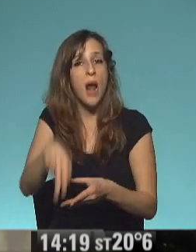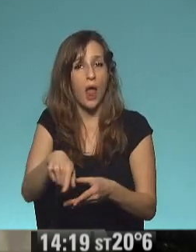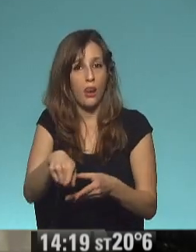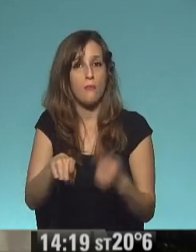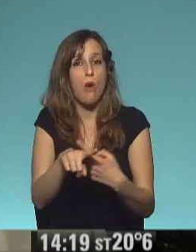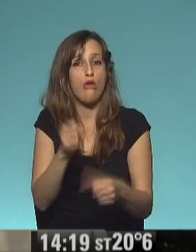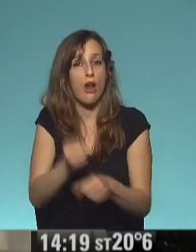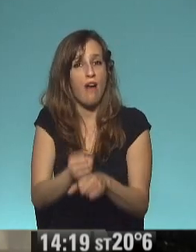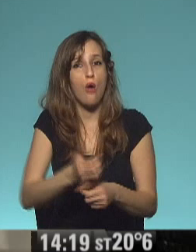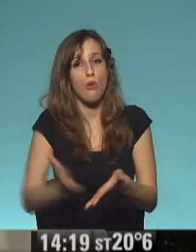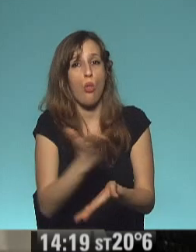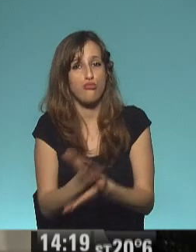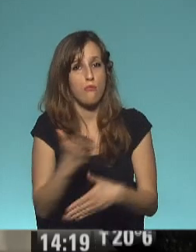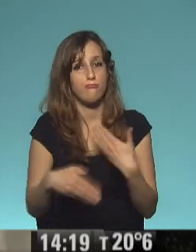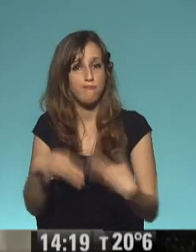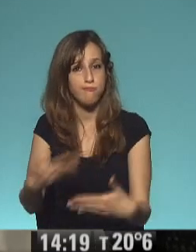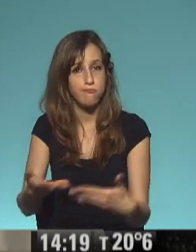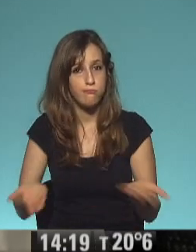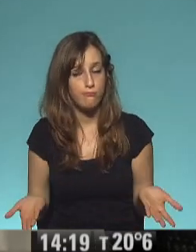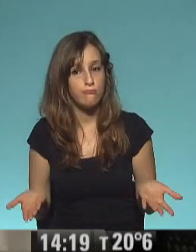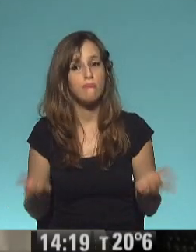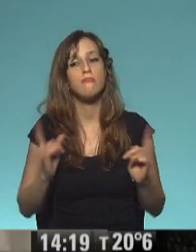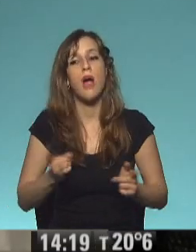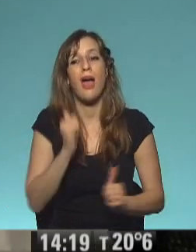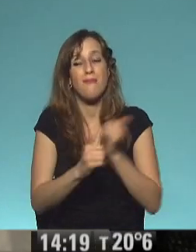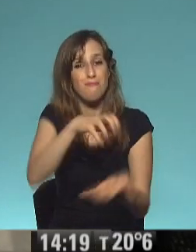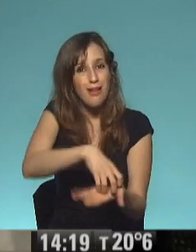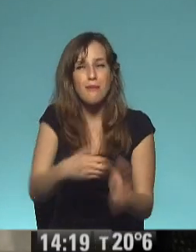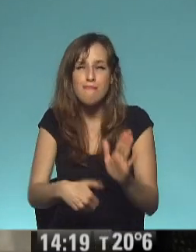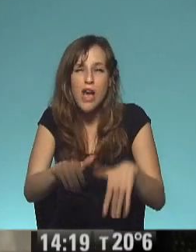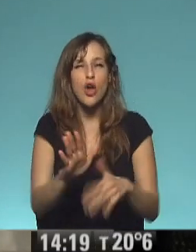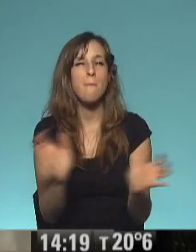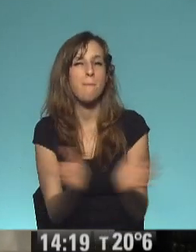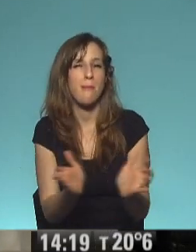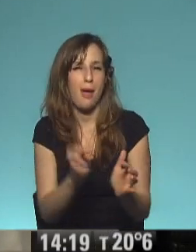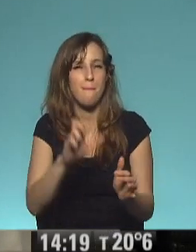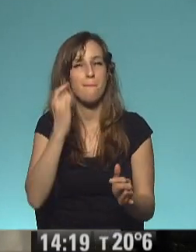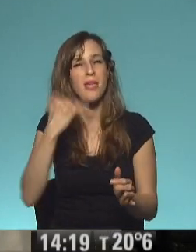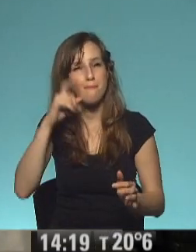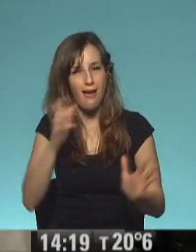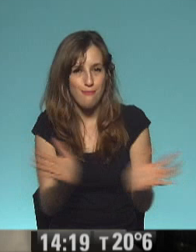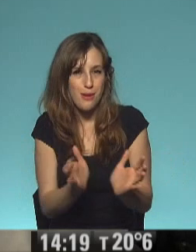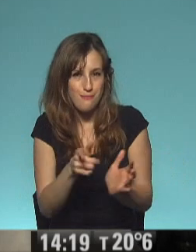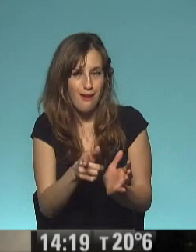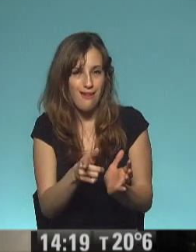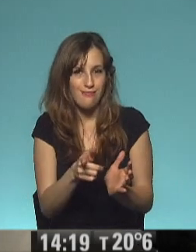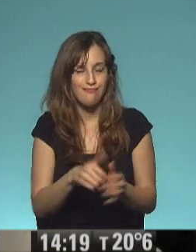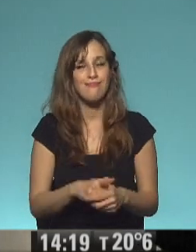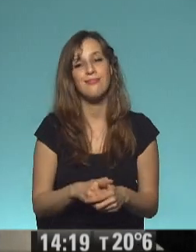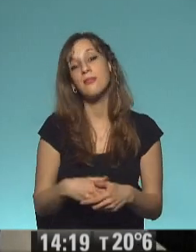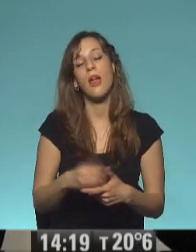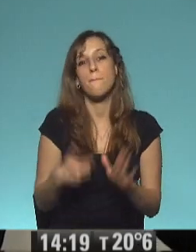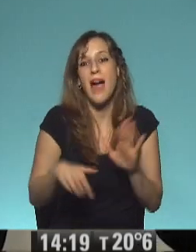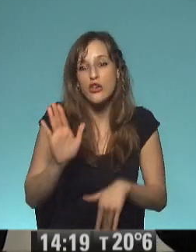producción. Y empresas en su mayoría pymes, 141 fueron grandes empresas, pero en su